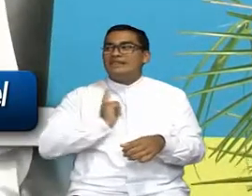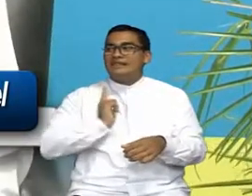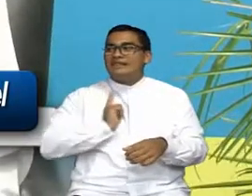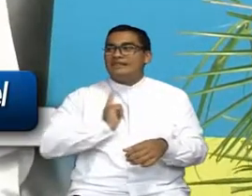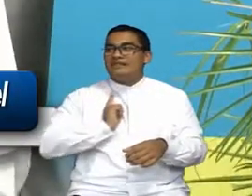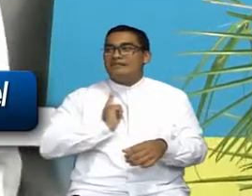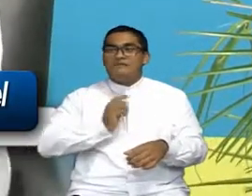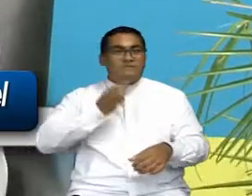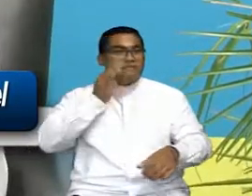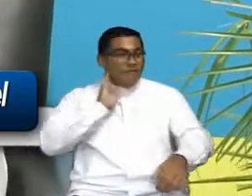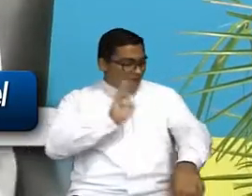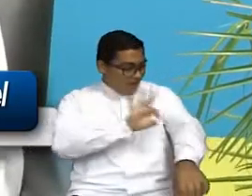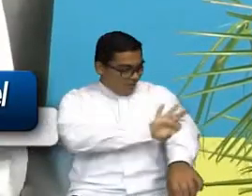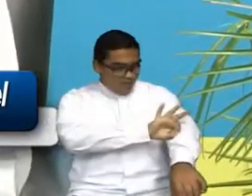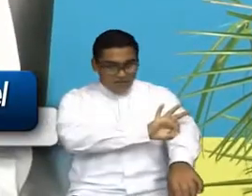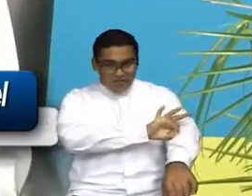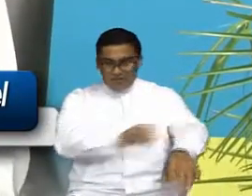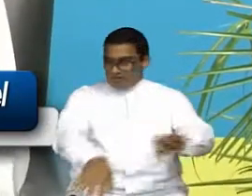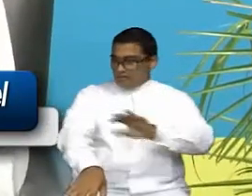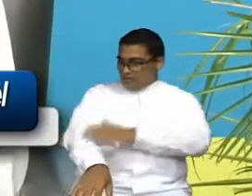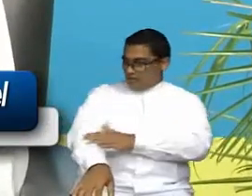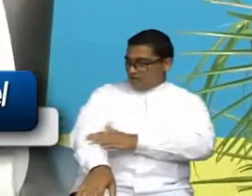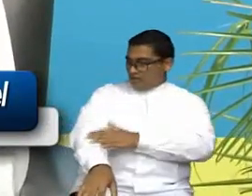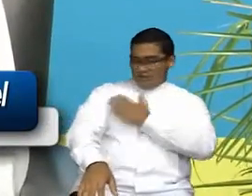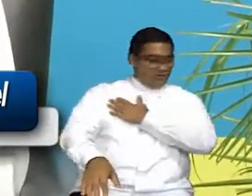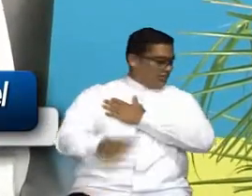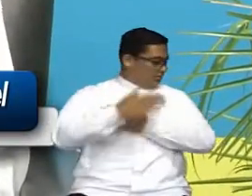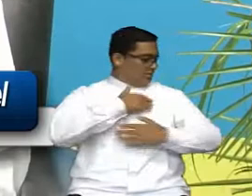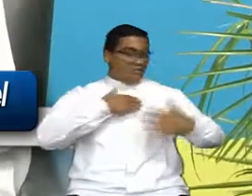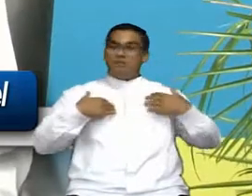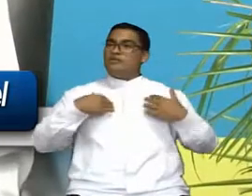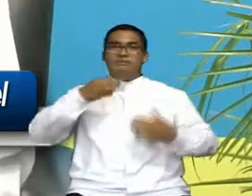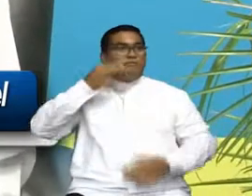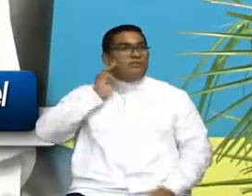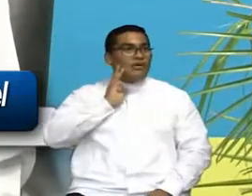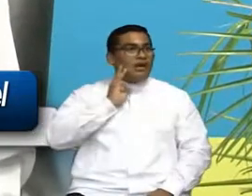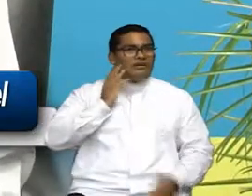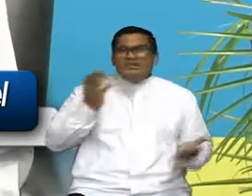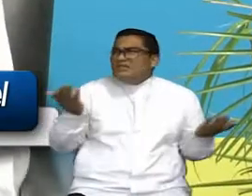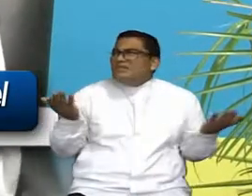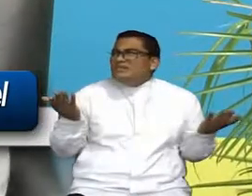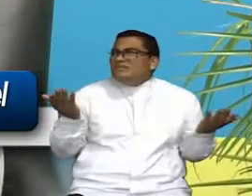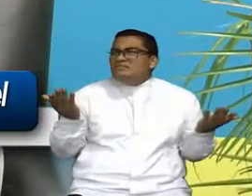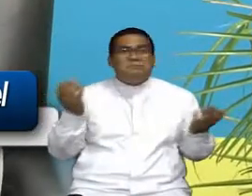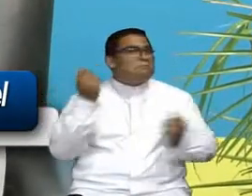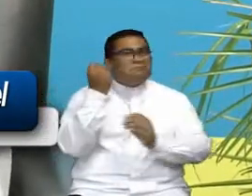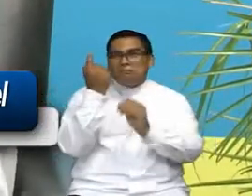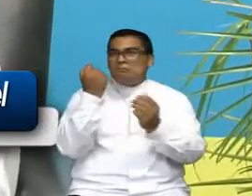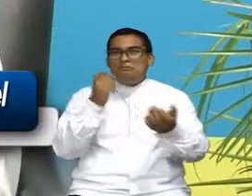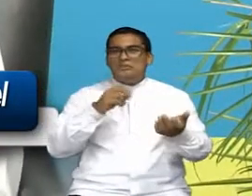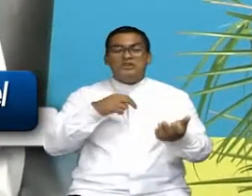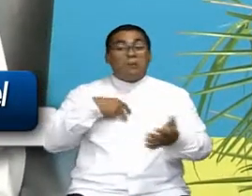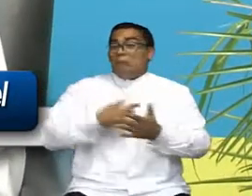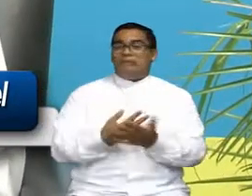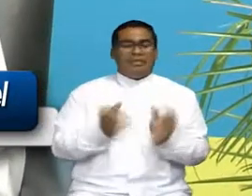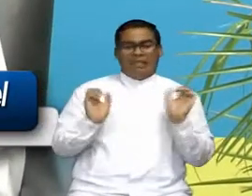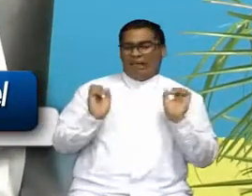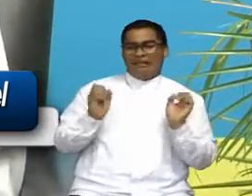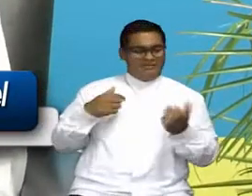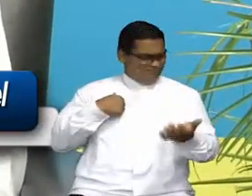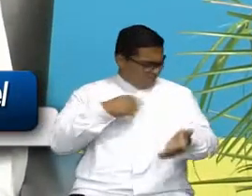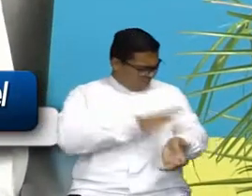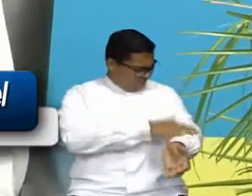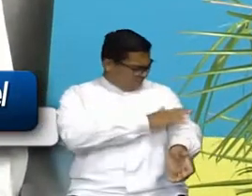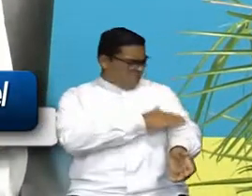apareciendo morados en la piel. Así llega la población. Me están apareciendo morados en la piel y yo no me he golpeado. Yo no